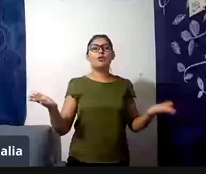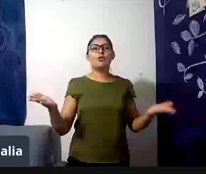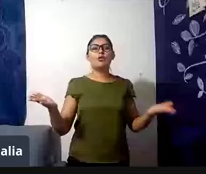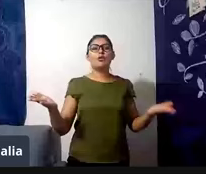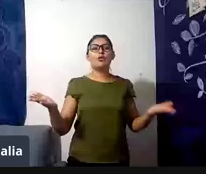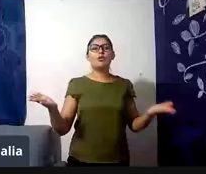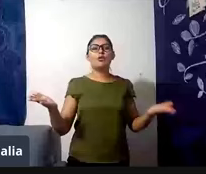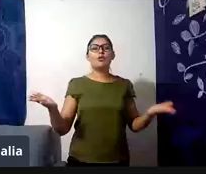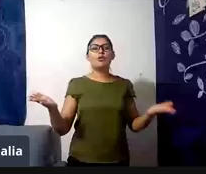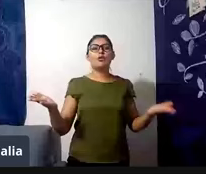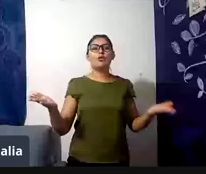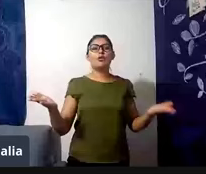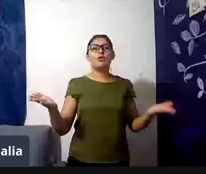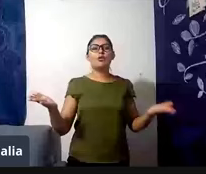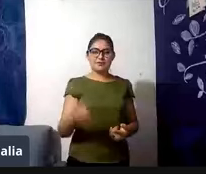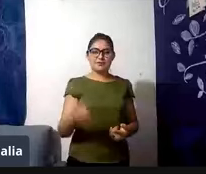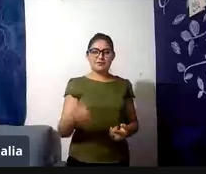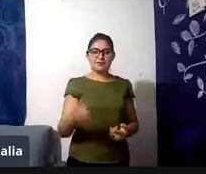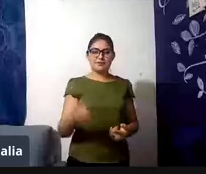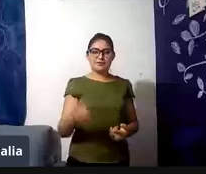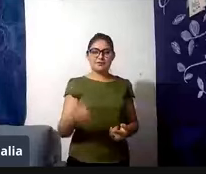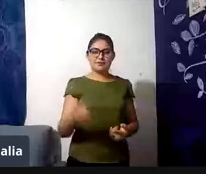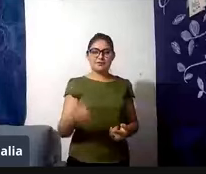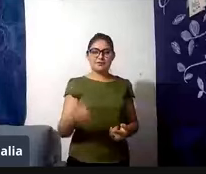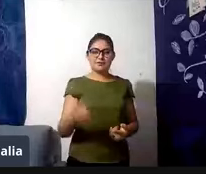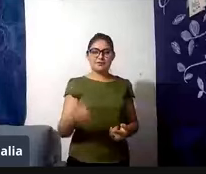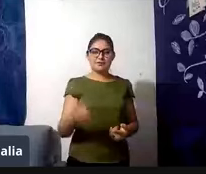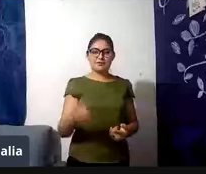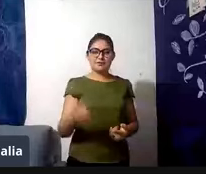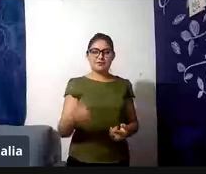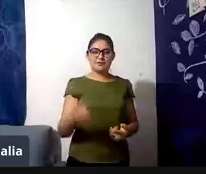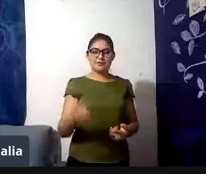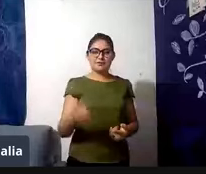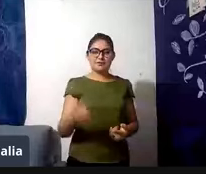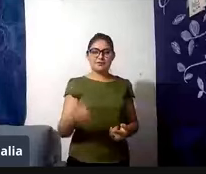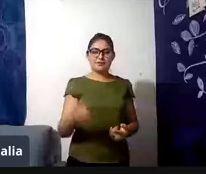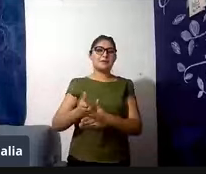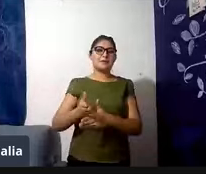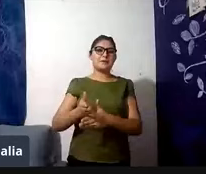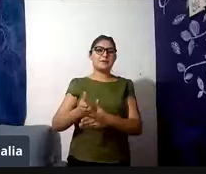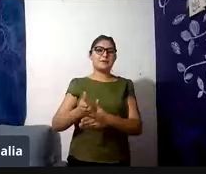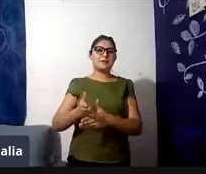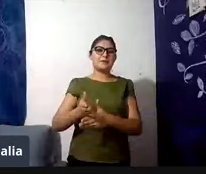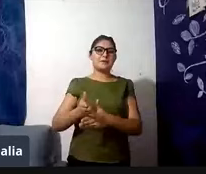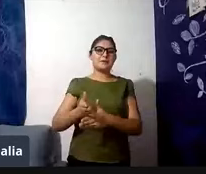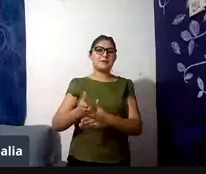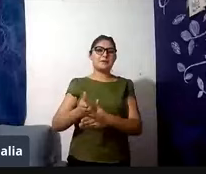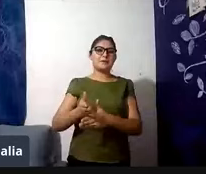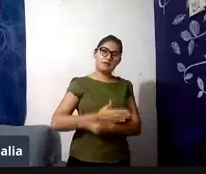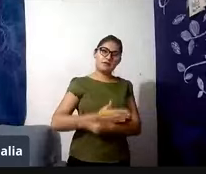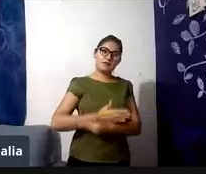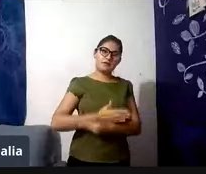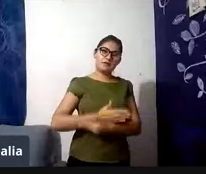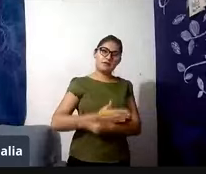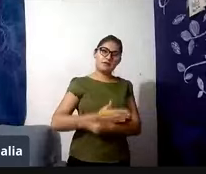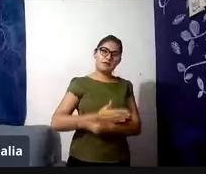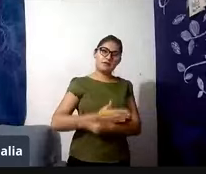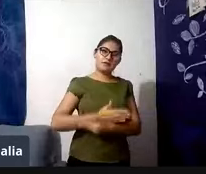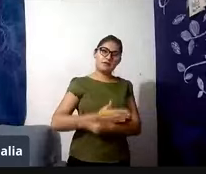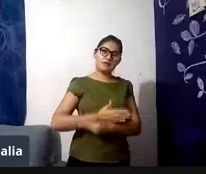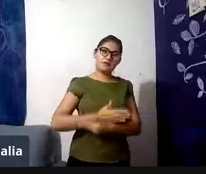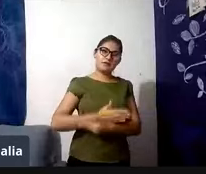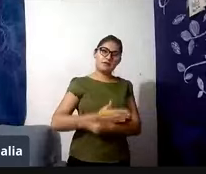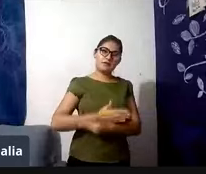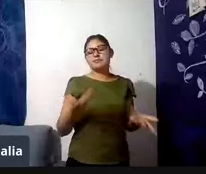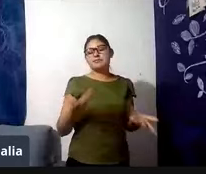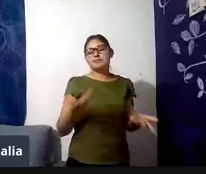voy a hacer el siguiente comentario. Dice, el bullying sucede en todas las edades, ¿cierto?